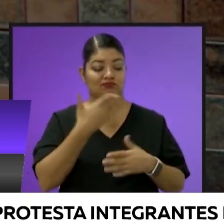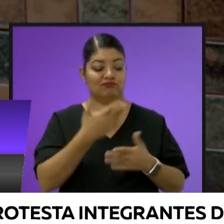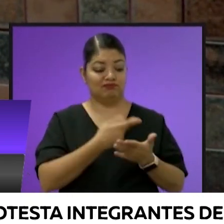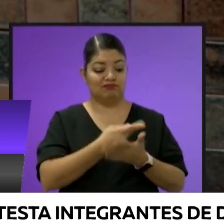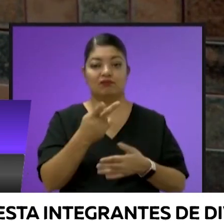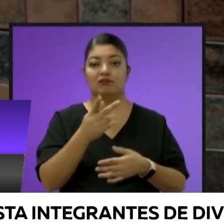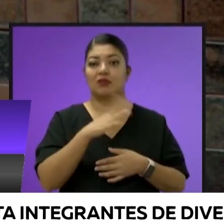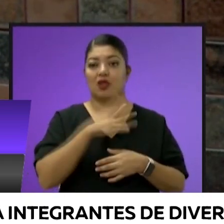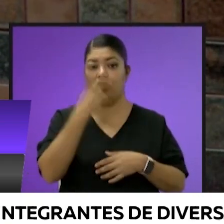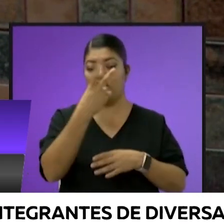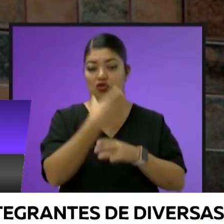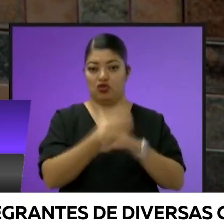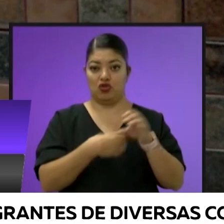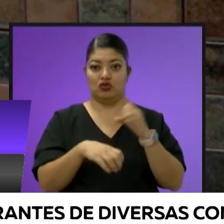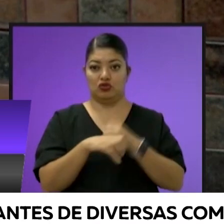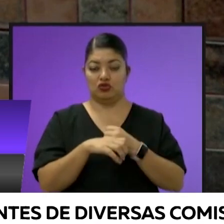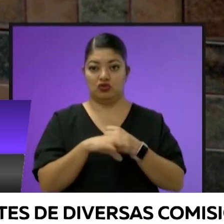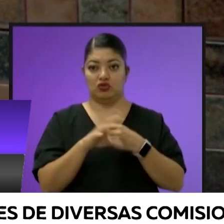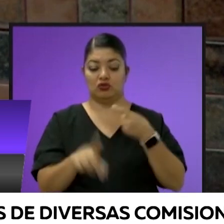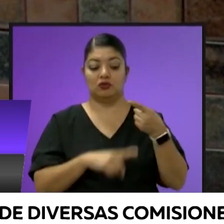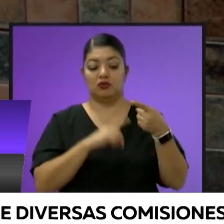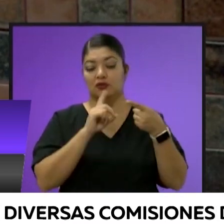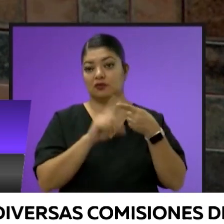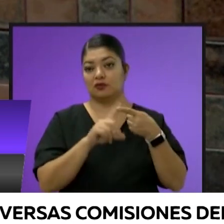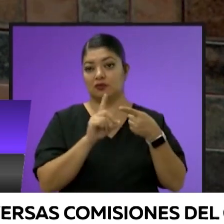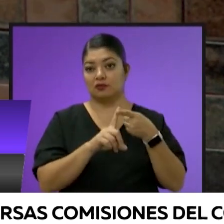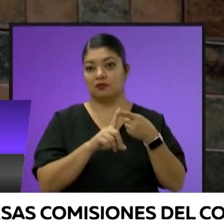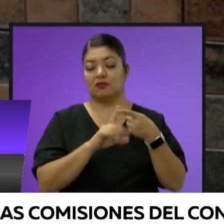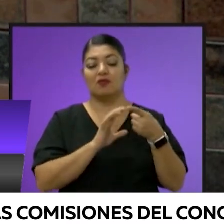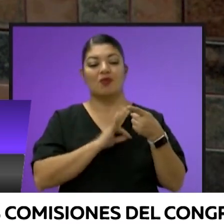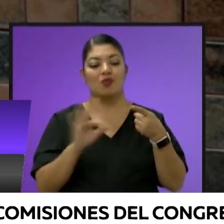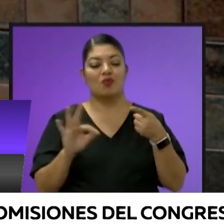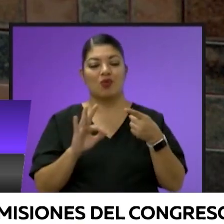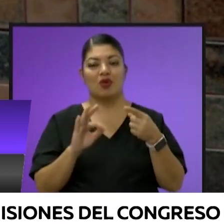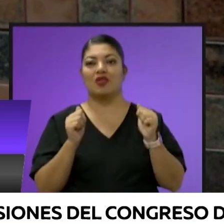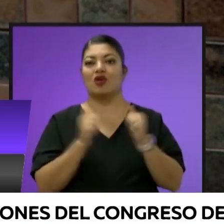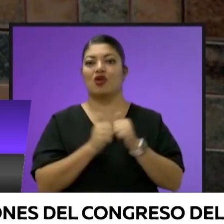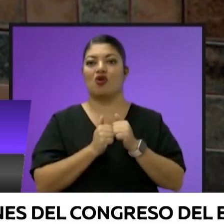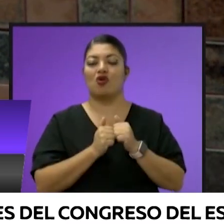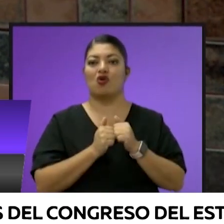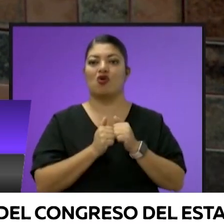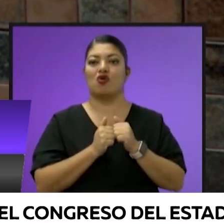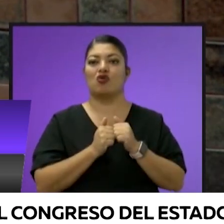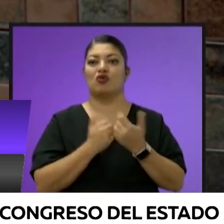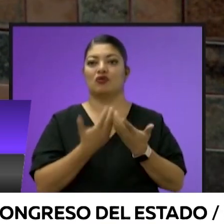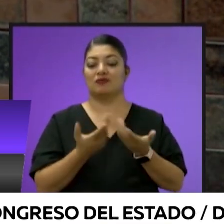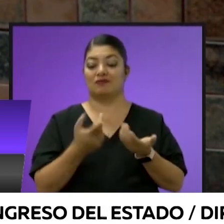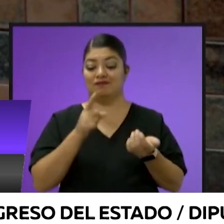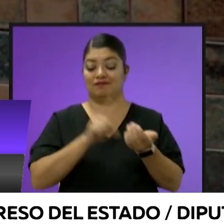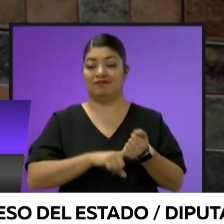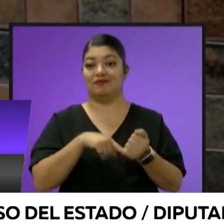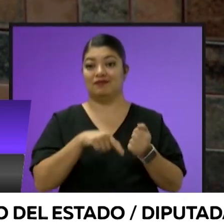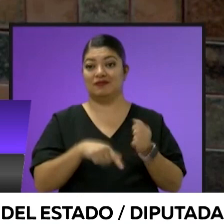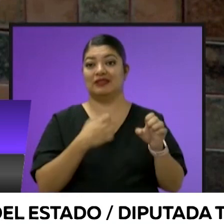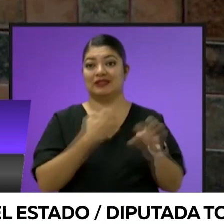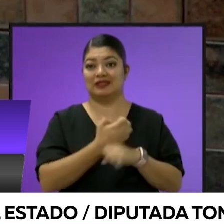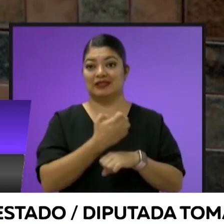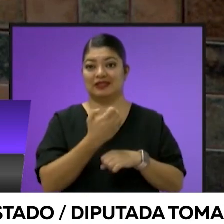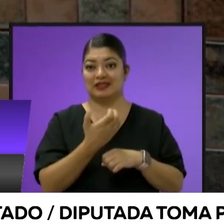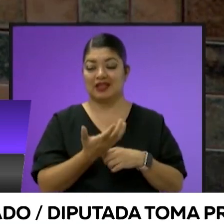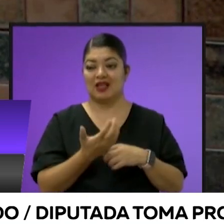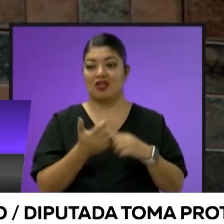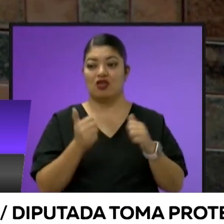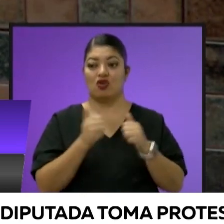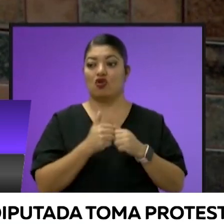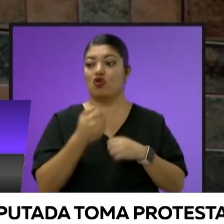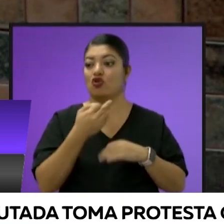dos cosas. Número uno, poder trasladar al interior del estado, a